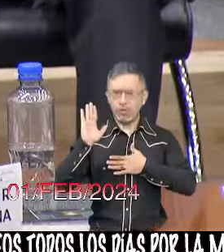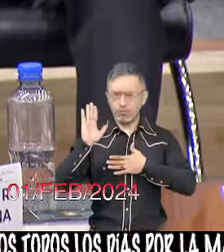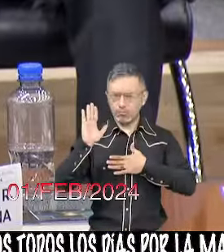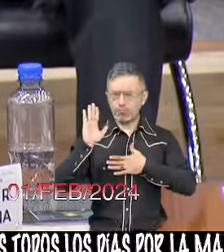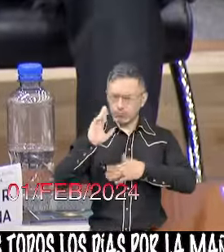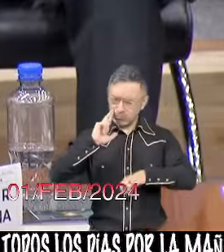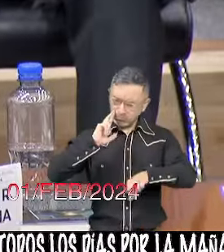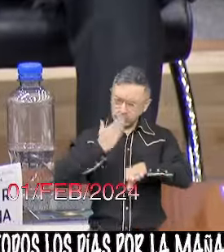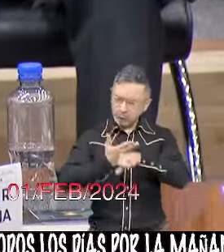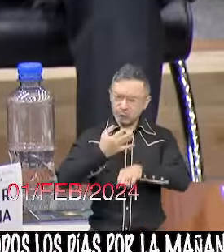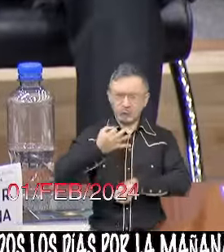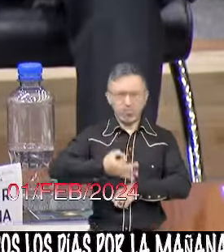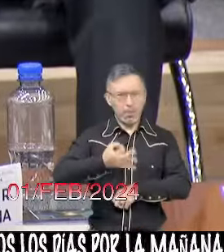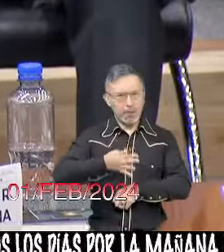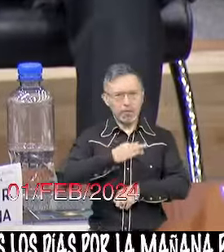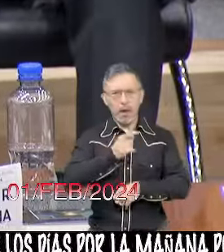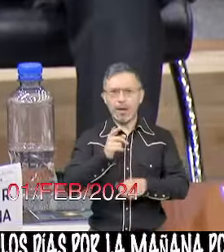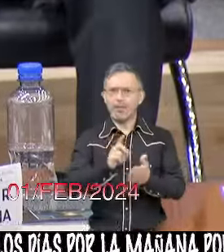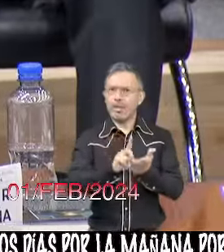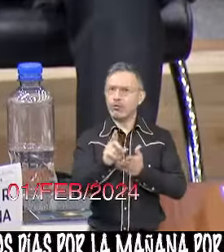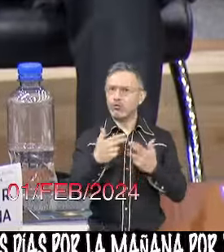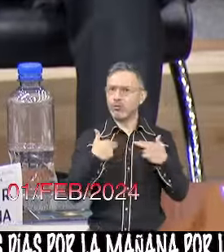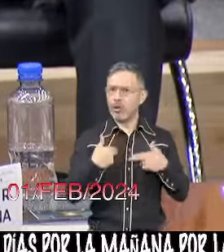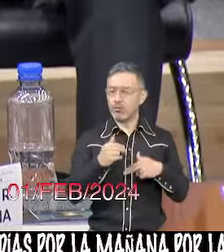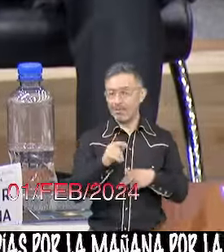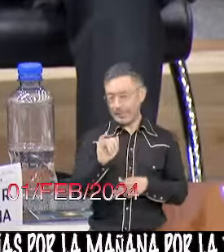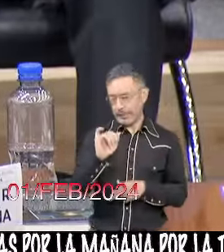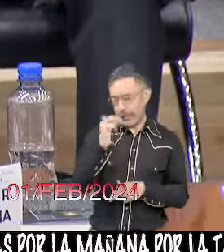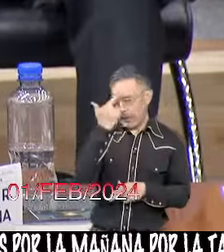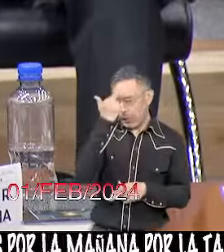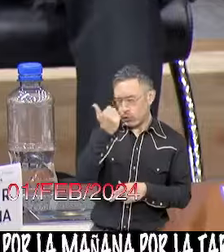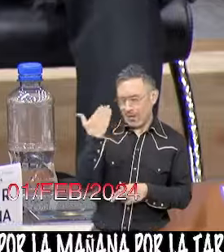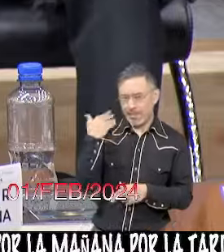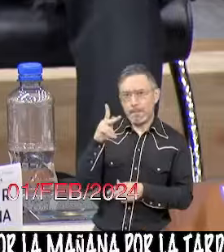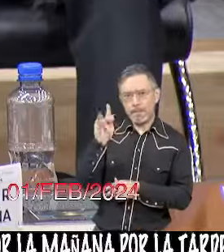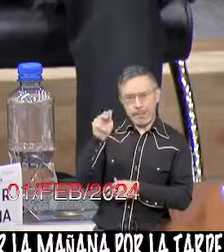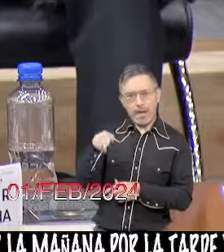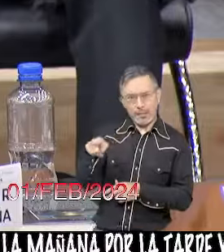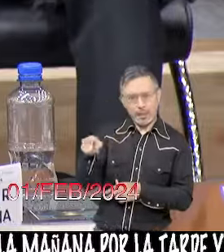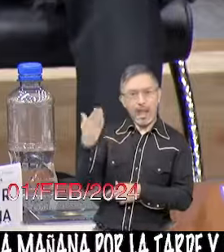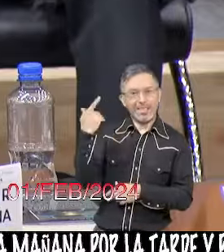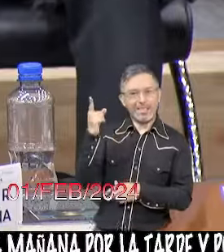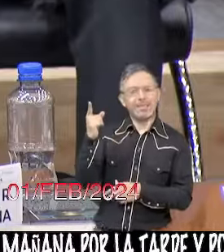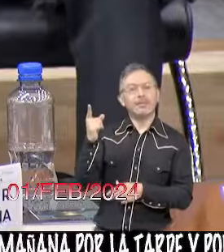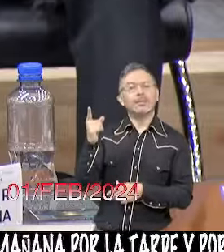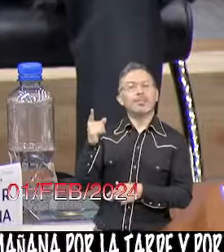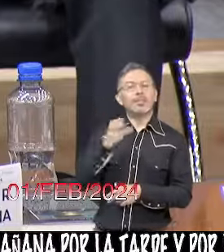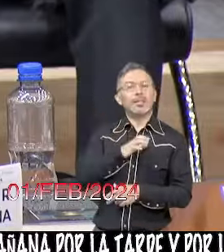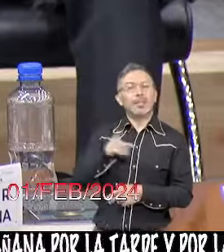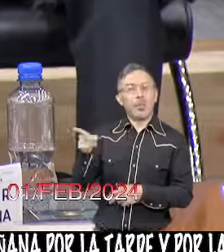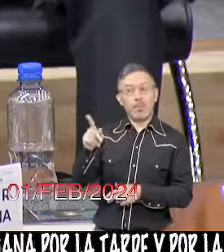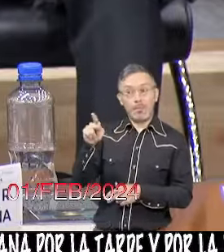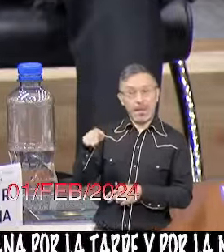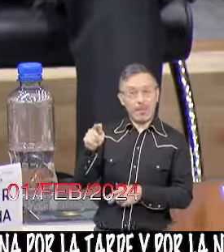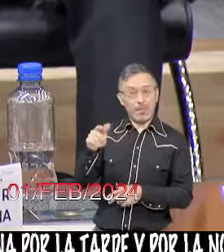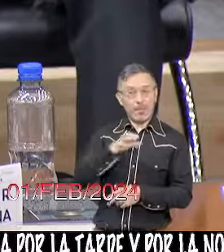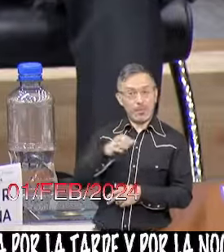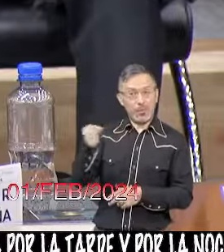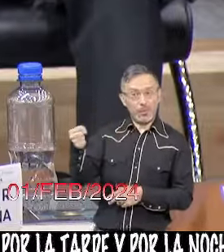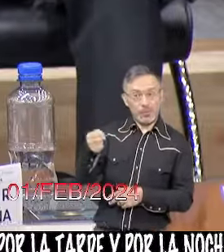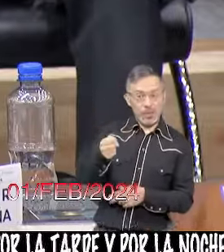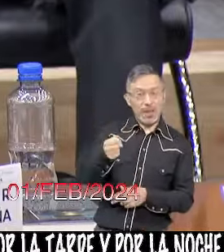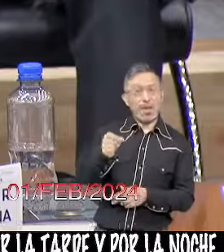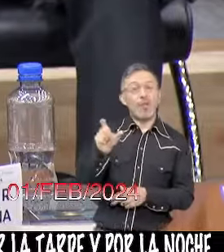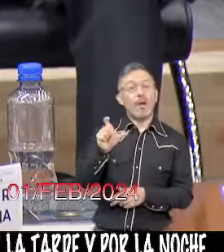cierto que Acción Nacional propuso en años anteriores en elecciones presidenciales una mujer, pero la entregó durante la usurpación de